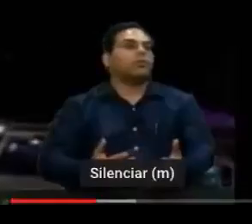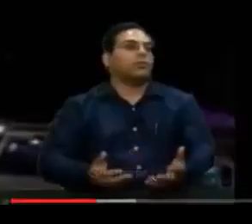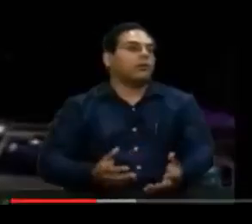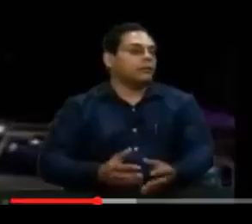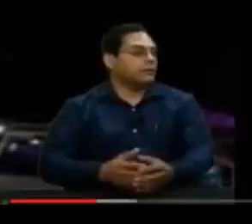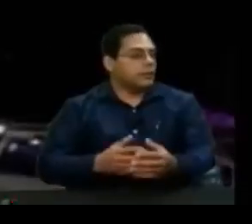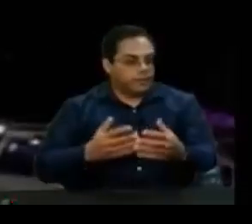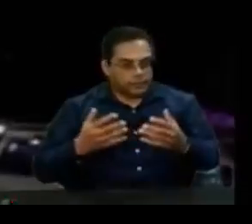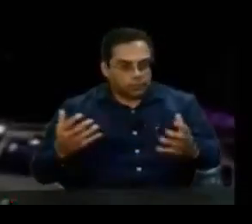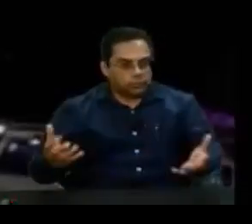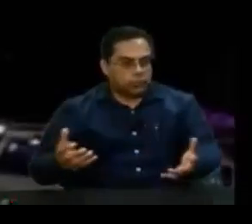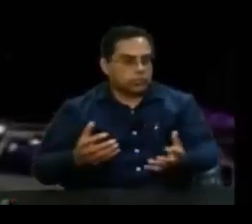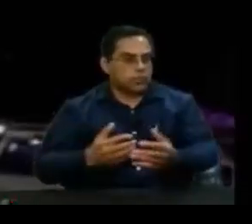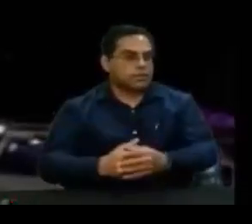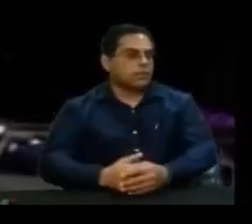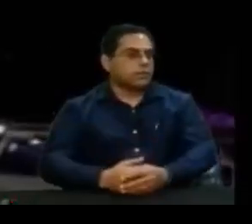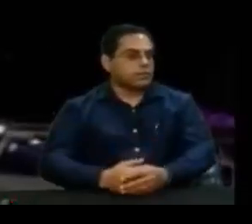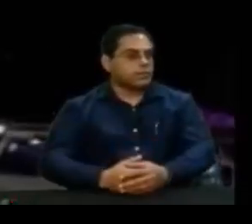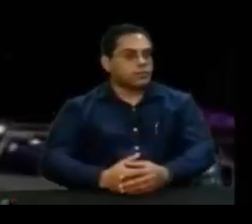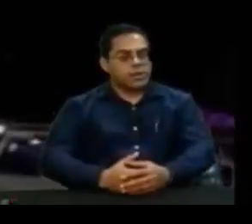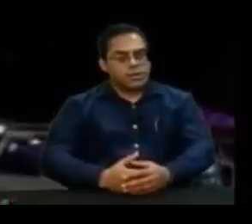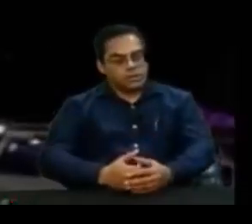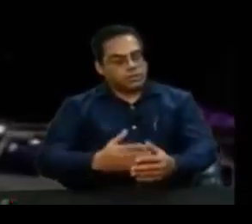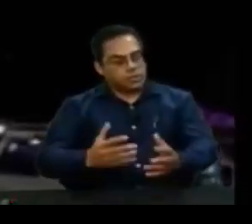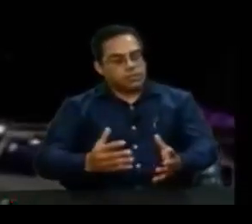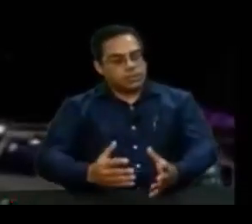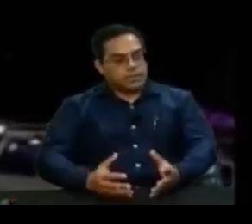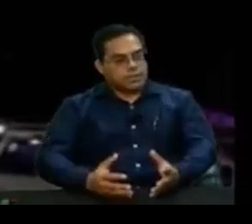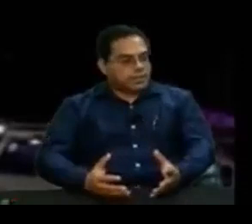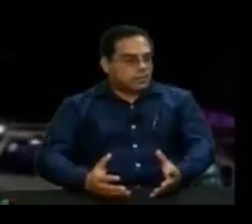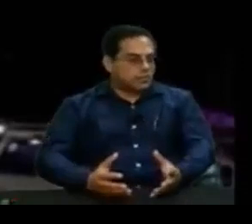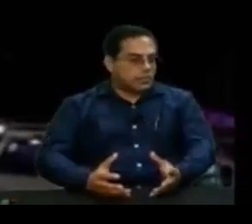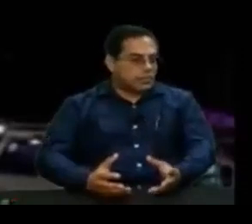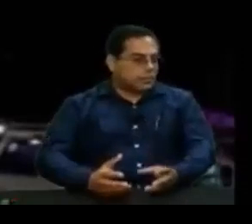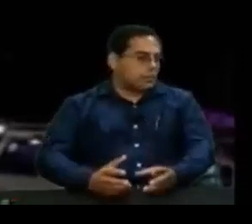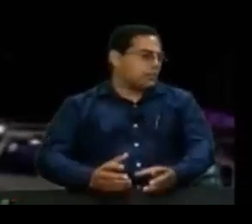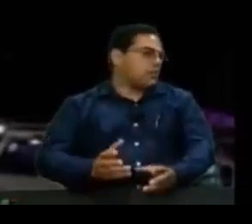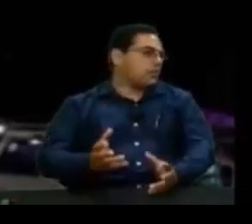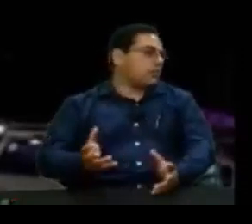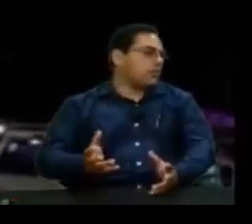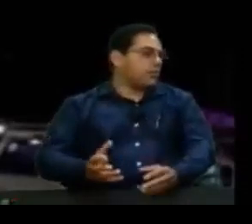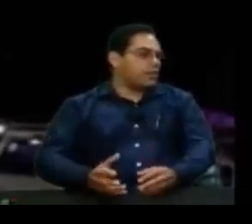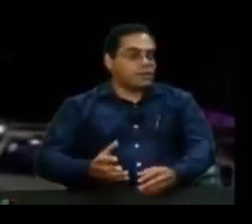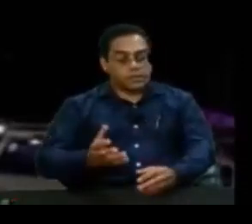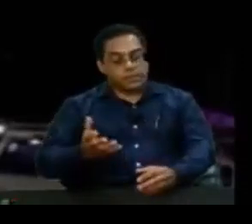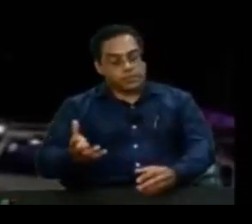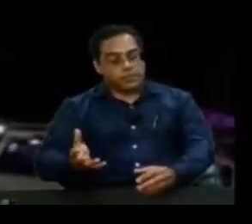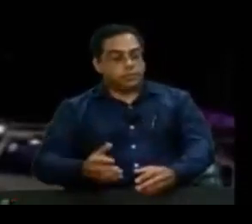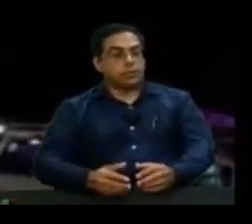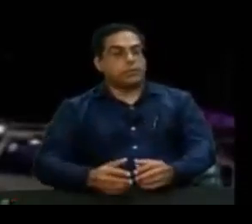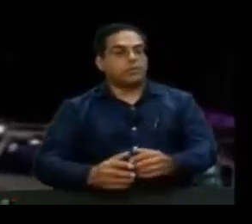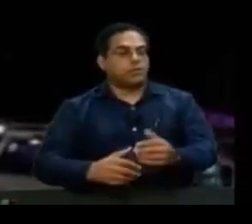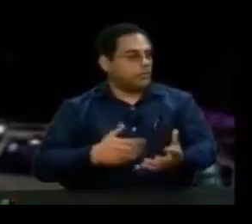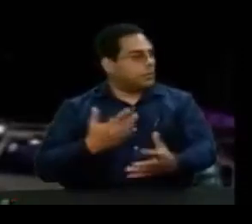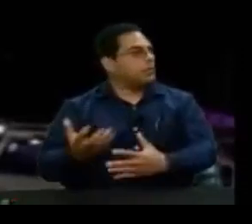Todo el trauma es tan aparatoso como a veces lo pensamos, sino hay trauma que pensamos que solo fue un golpe y realmente es una fractura